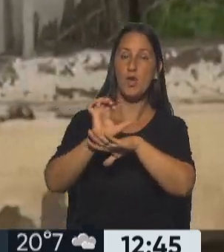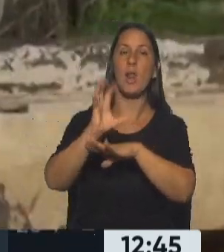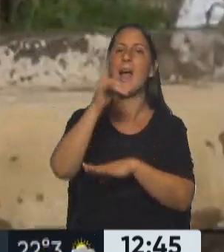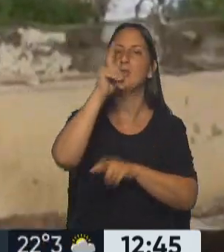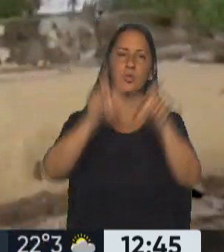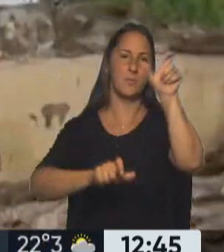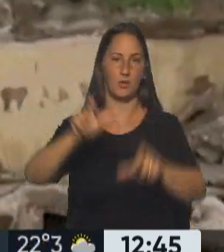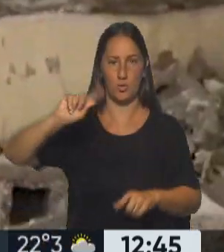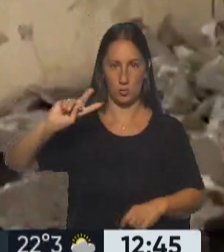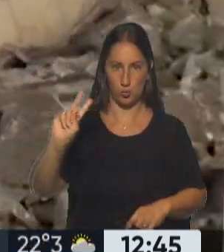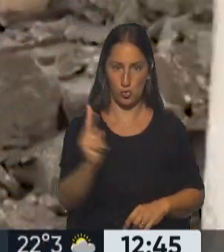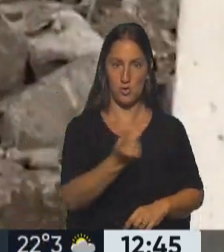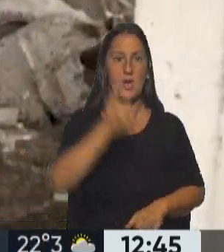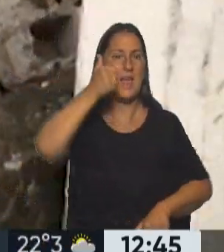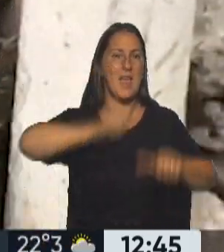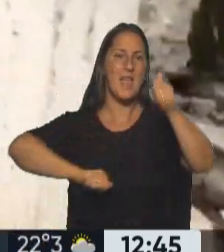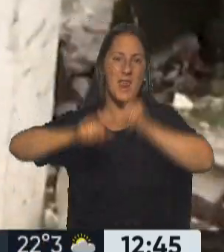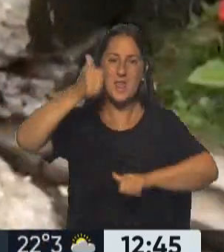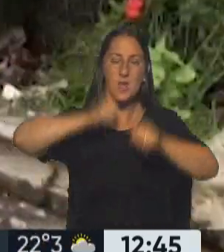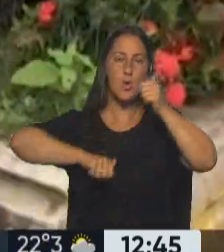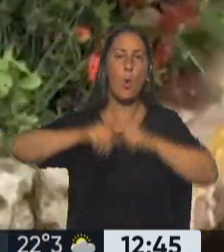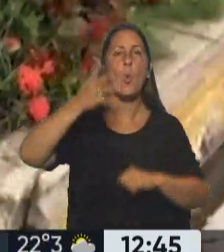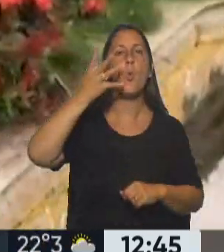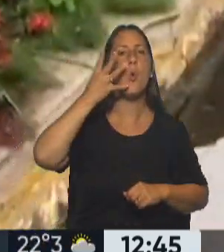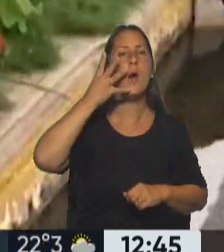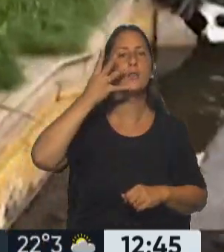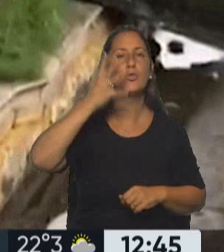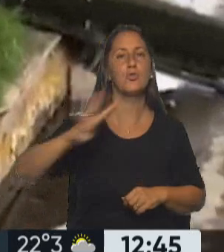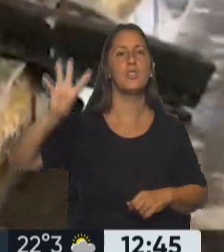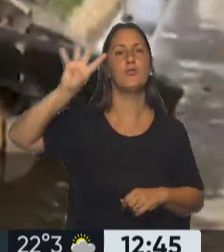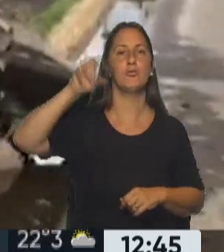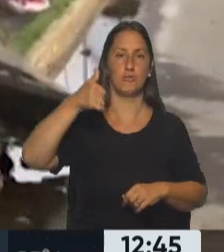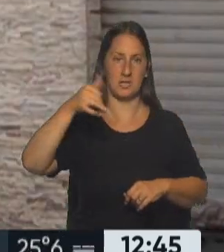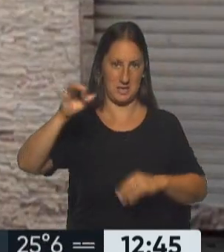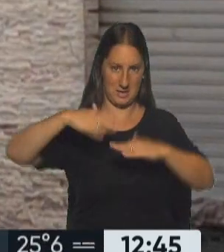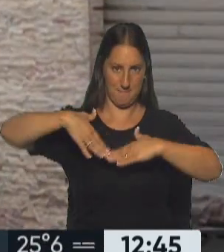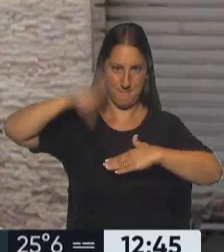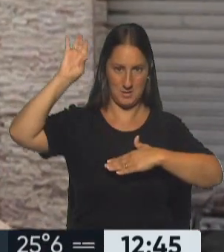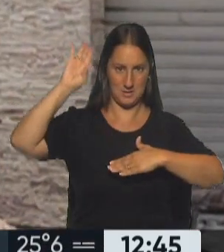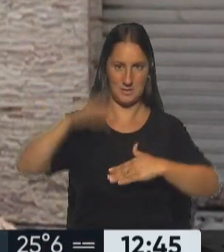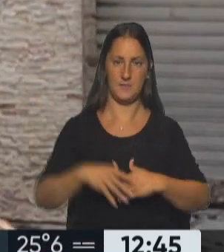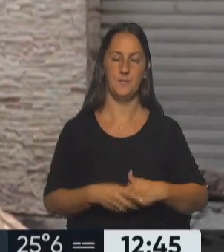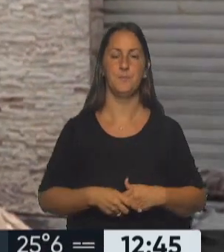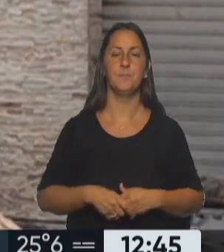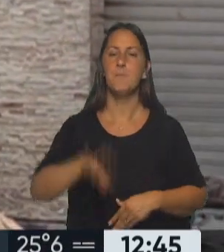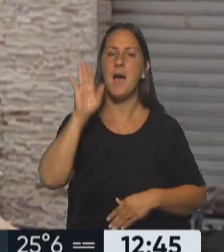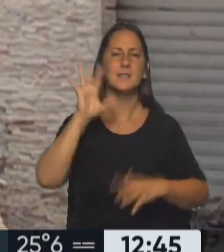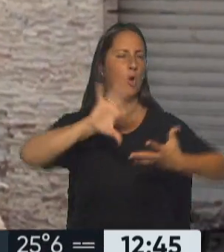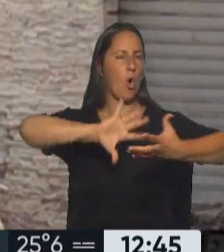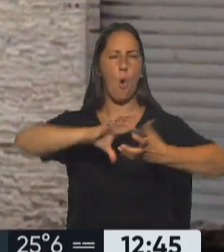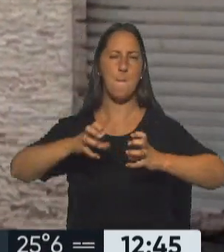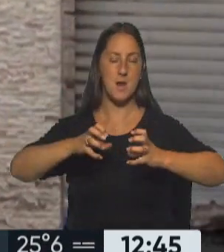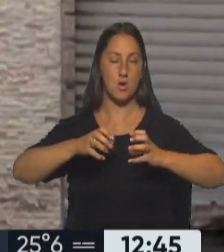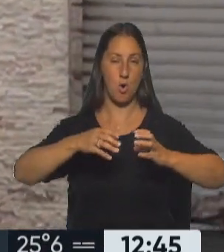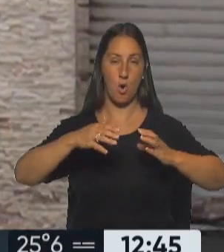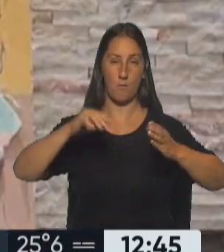muertes y el número de heridos supera los 460. Afectó básicamente, y el